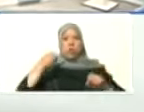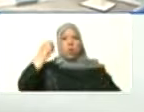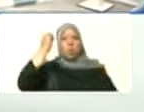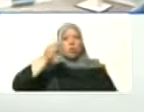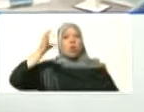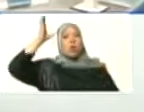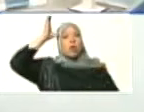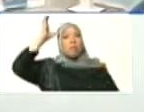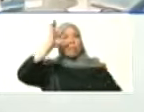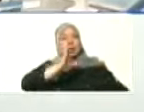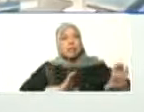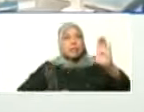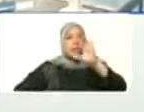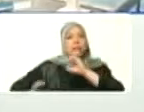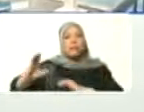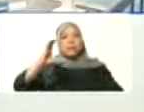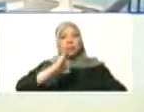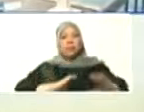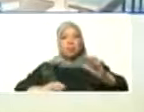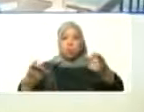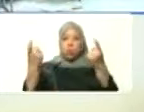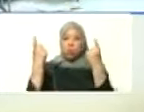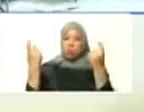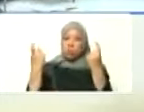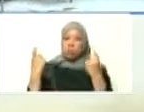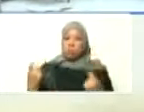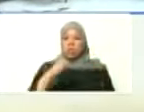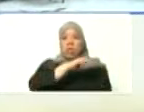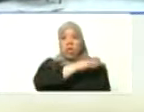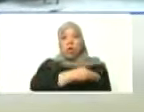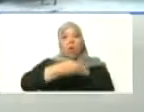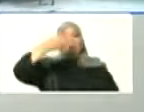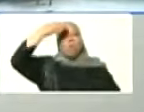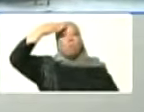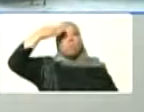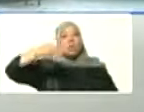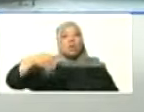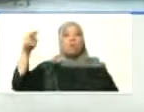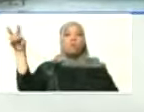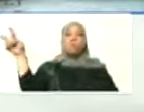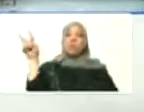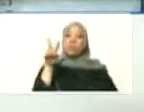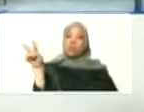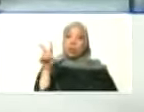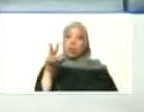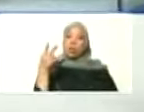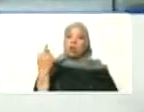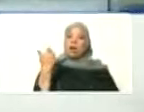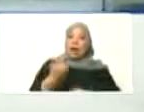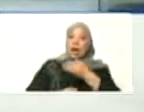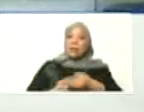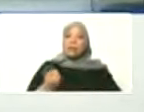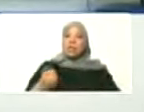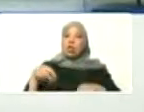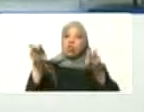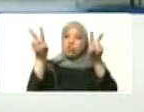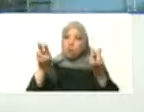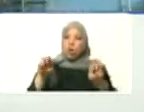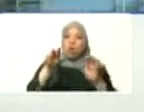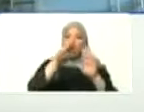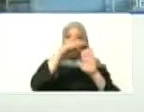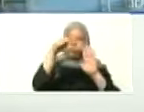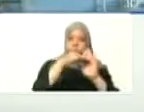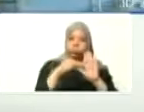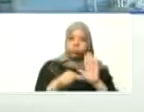conocimiento científico y a la capacidad de las fuerzas militares venezolanas para construir estos métodos para el poder